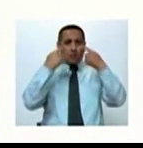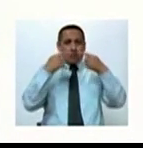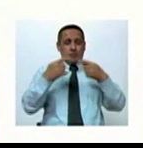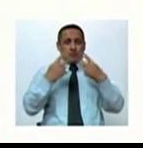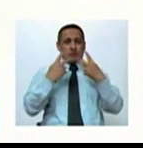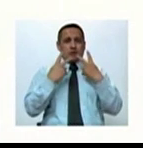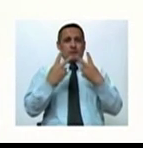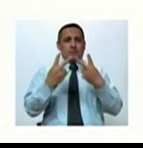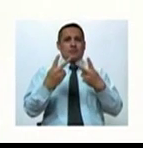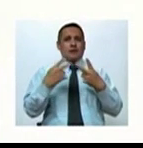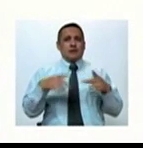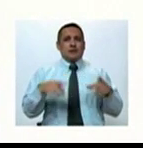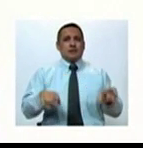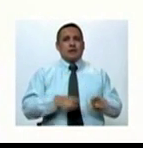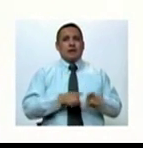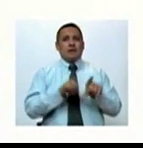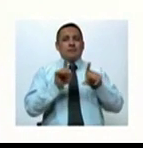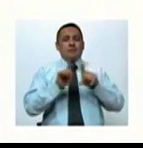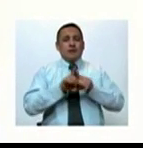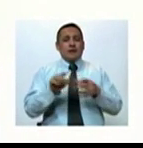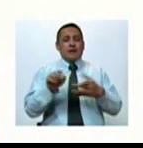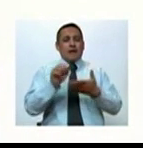en este caso, la